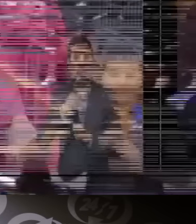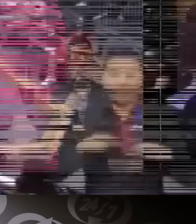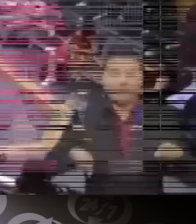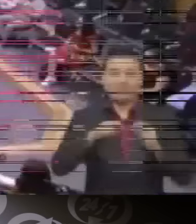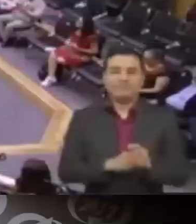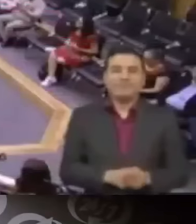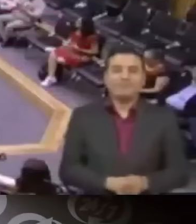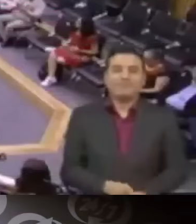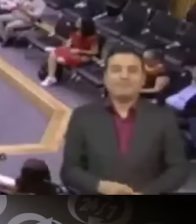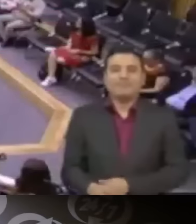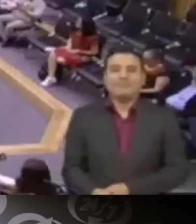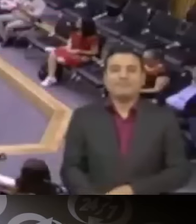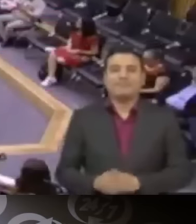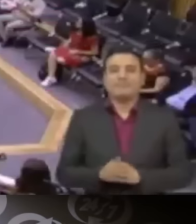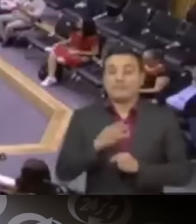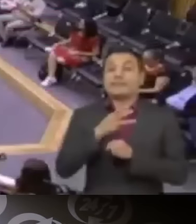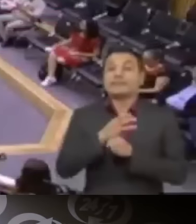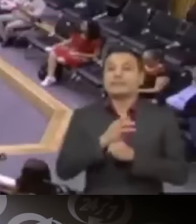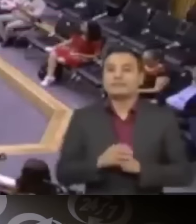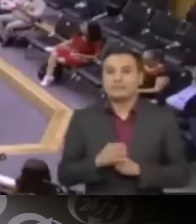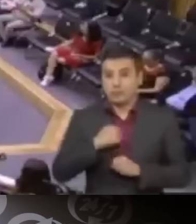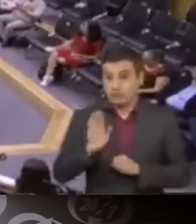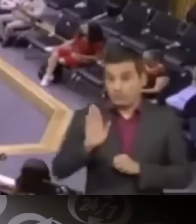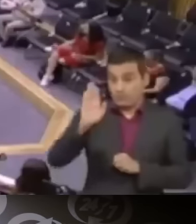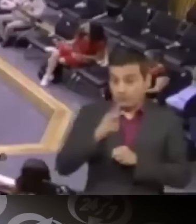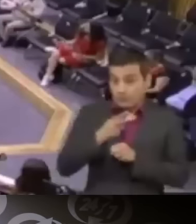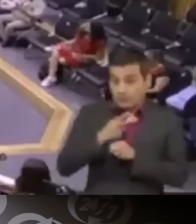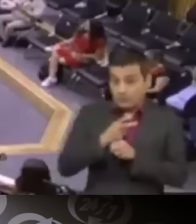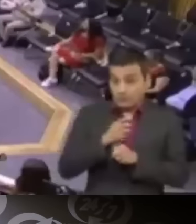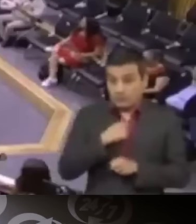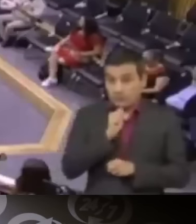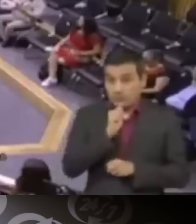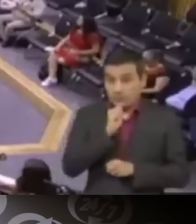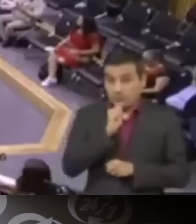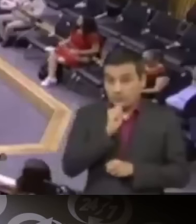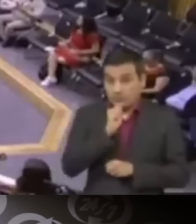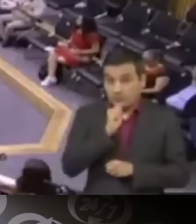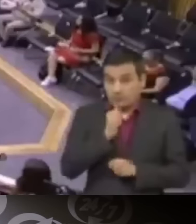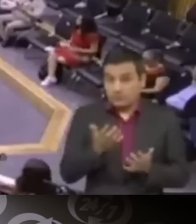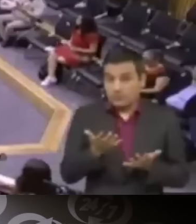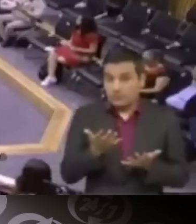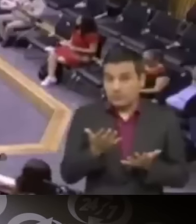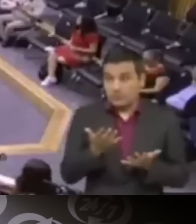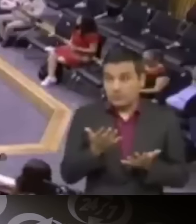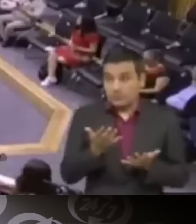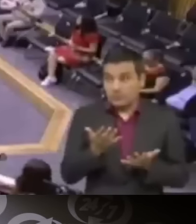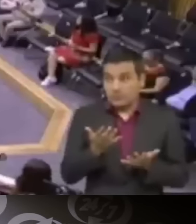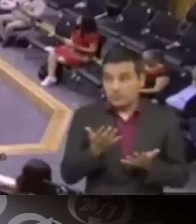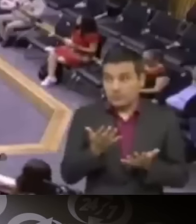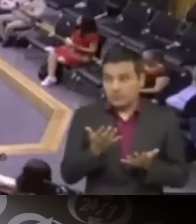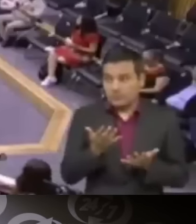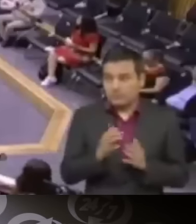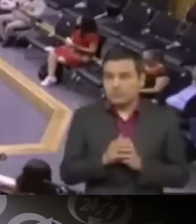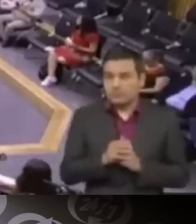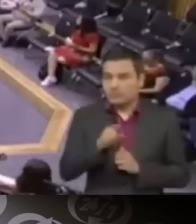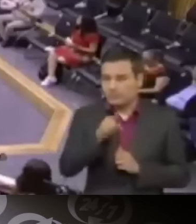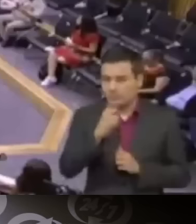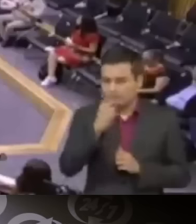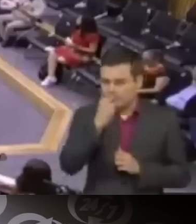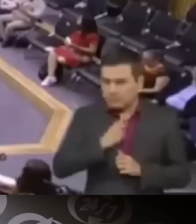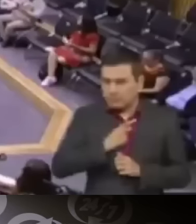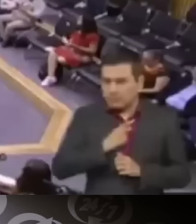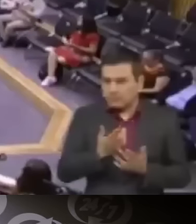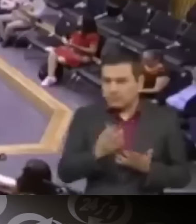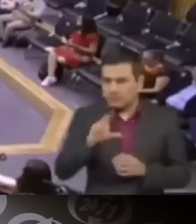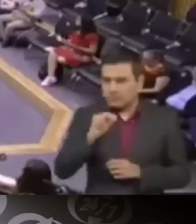reclama. El devenir técnico. En segunda, yo levanté para segunda, presidente. No he hablado en segunda. Sí. Es que usted me dijo que no